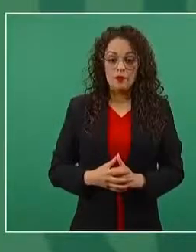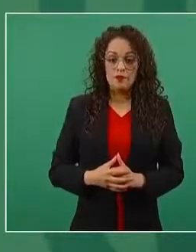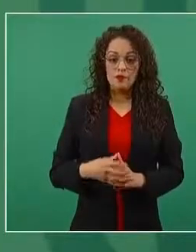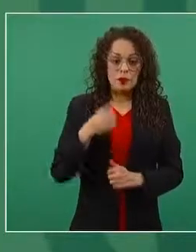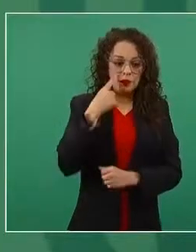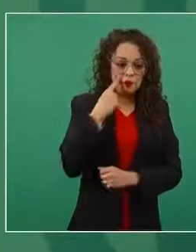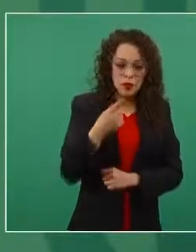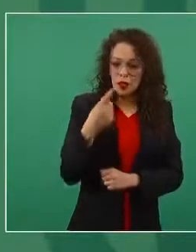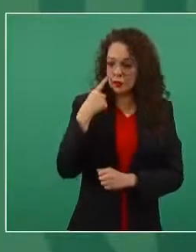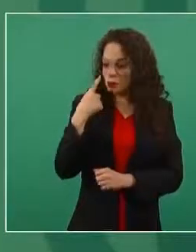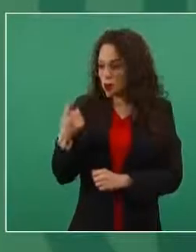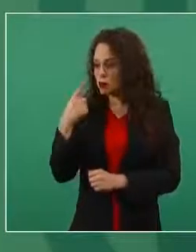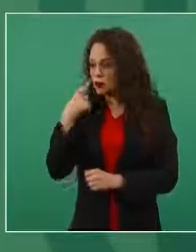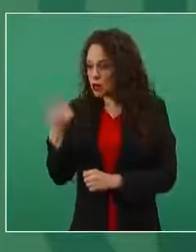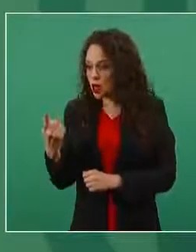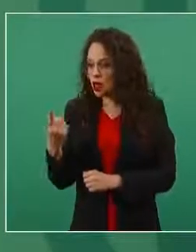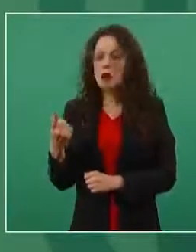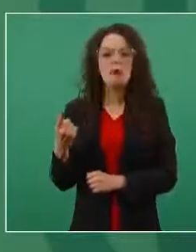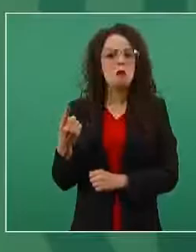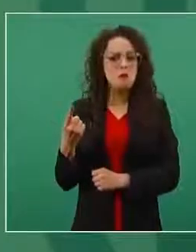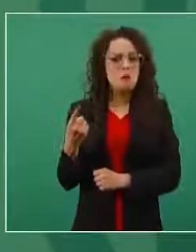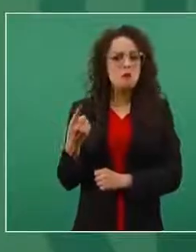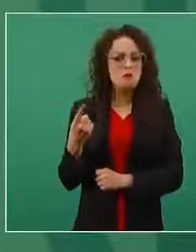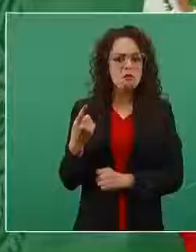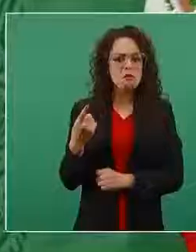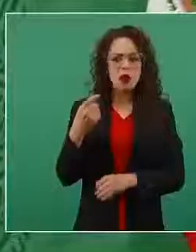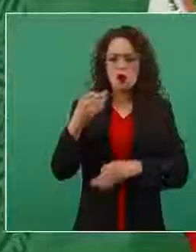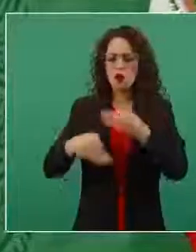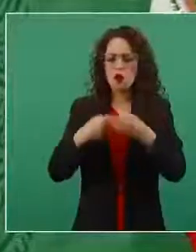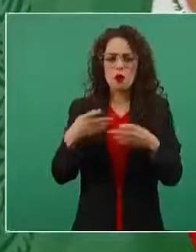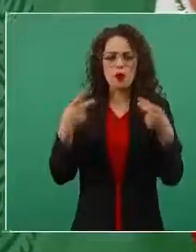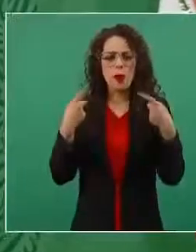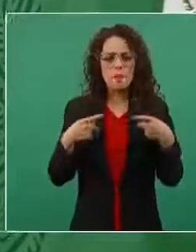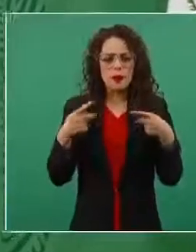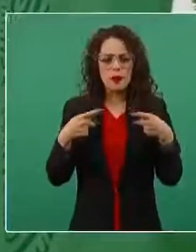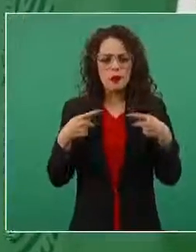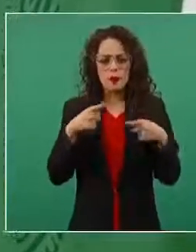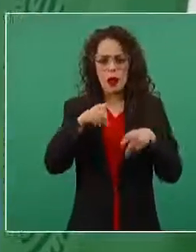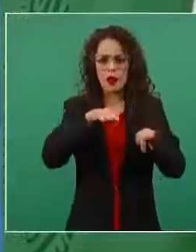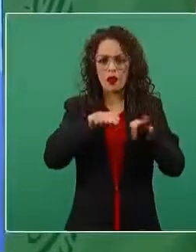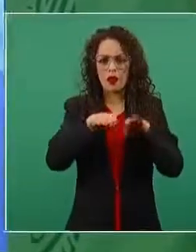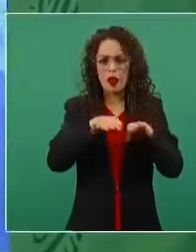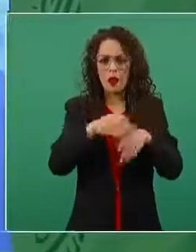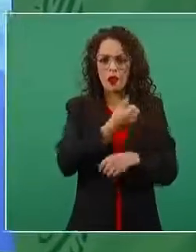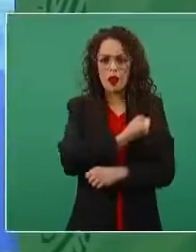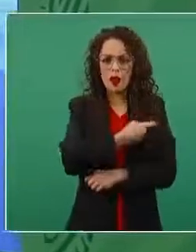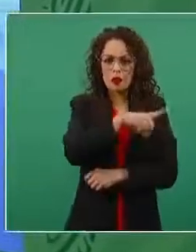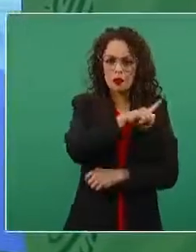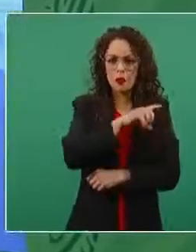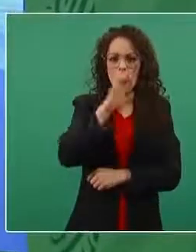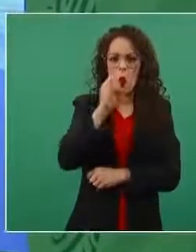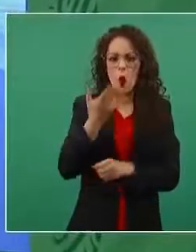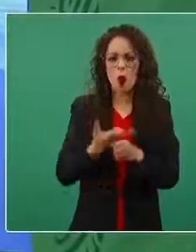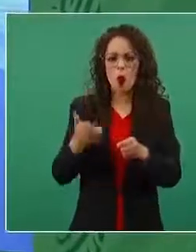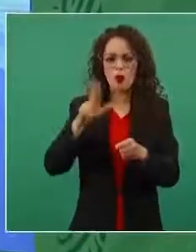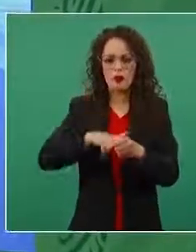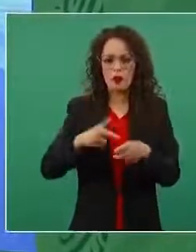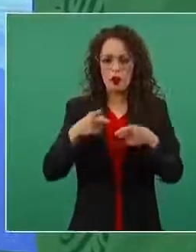resultados de que todo el personal de salud de hospitales COVID que fue